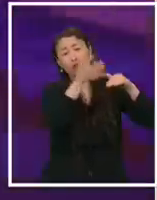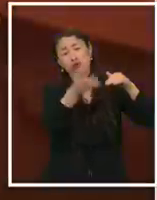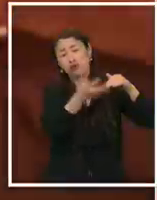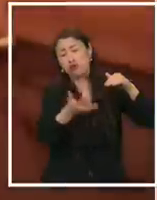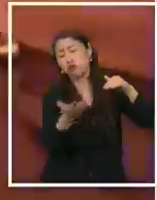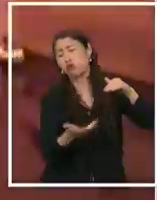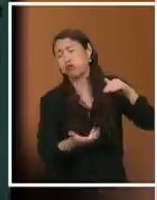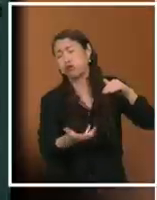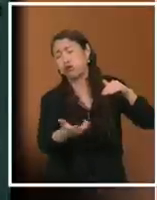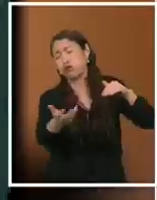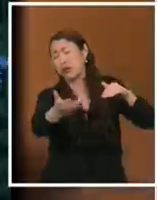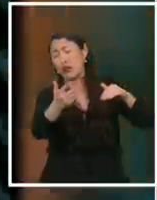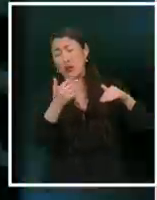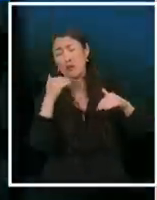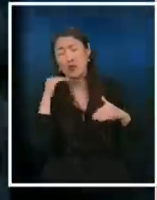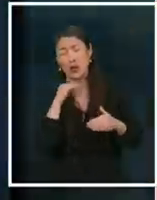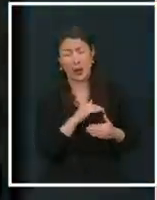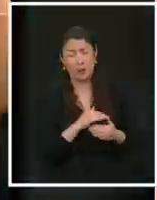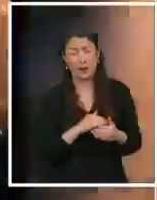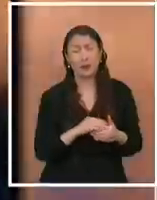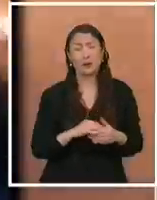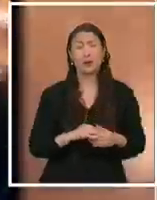dinamismo de la columna de convección, lo cual